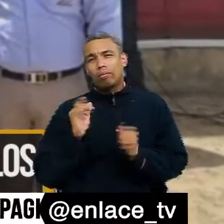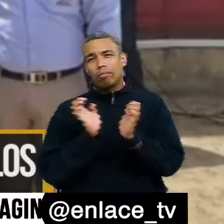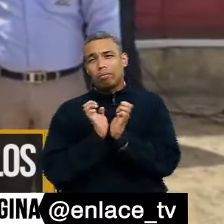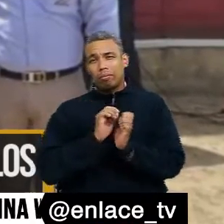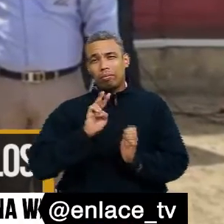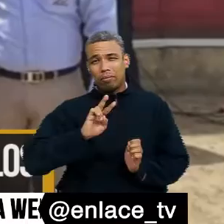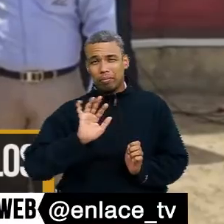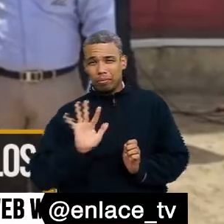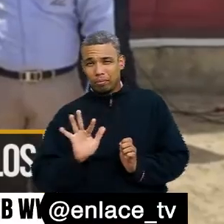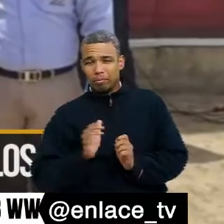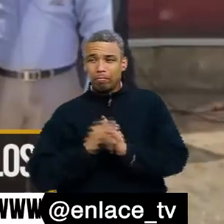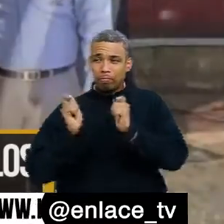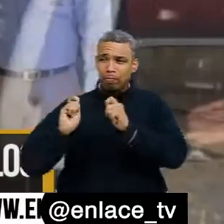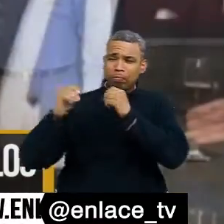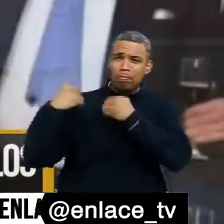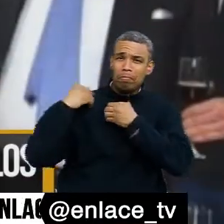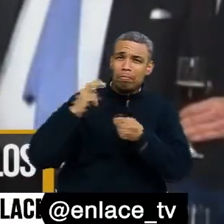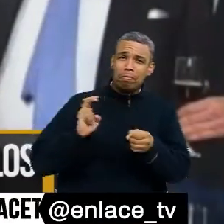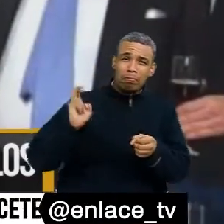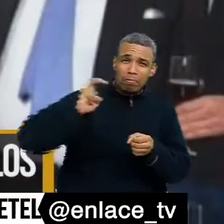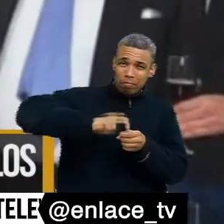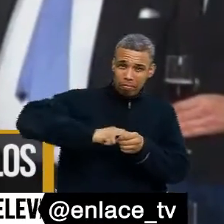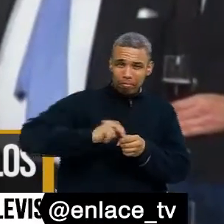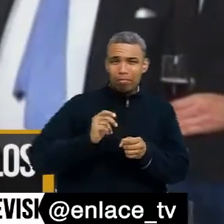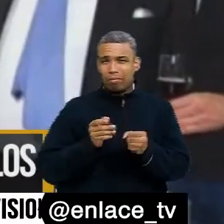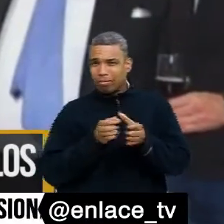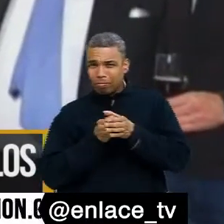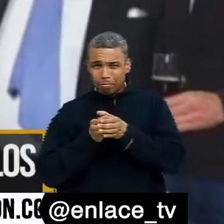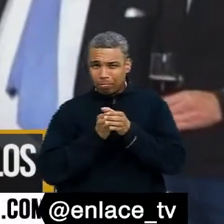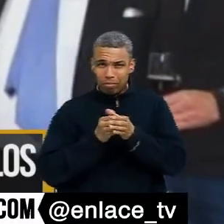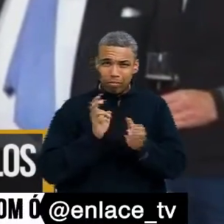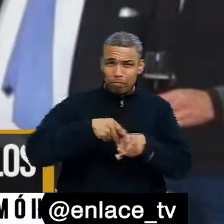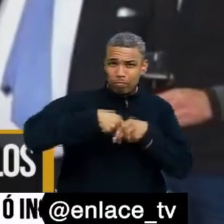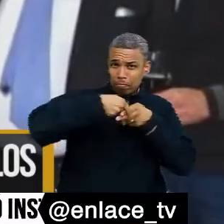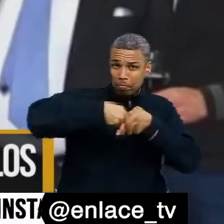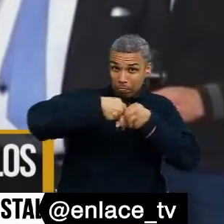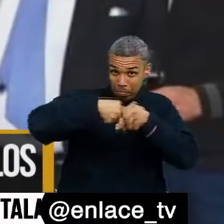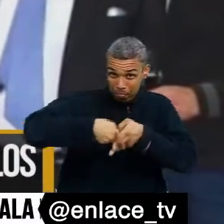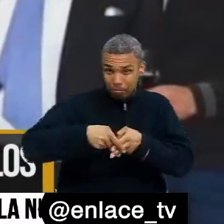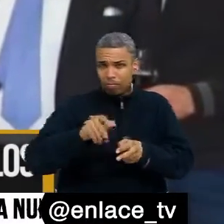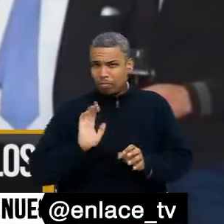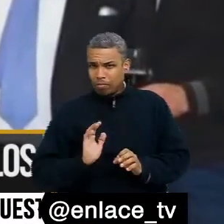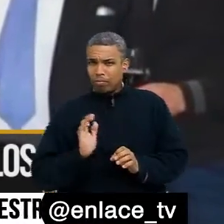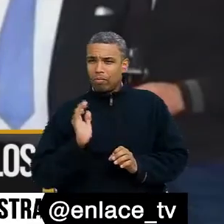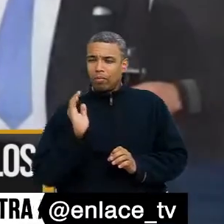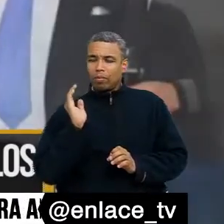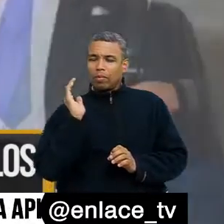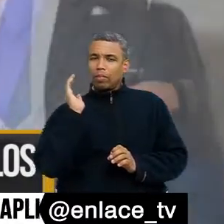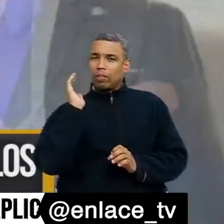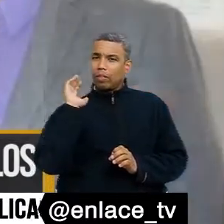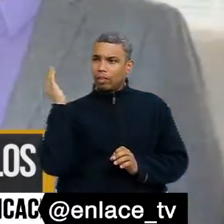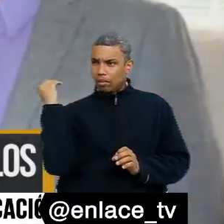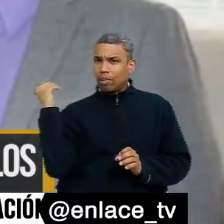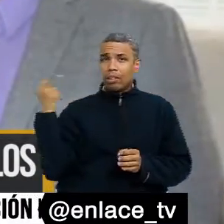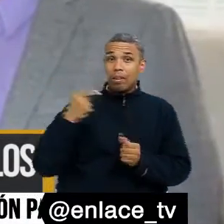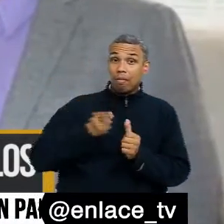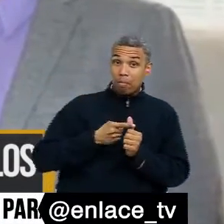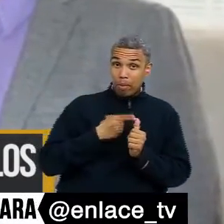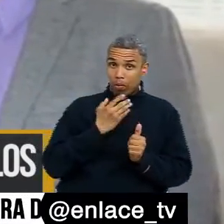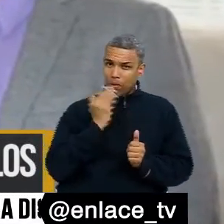el título de parte de la Federación Colombiana de Asociaciones Equinas luego de un intenso trabajo académico que cumplió con éxito en la